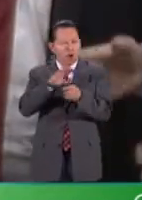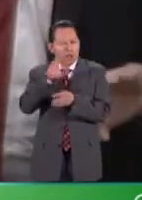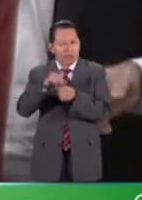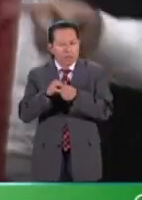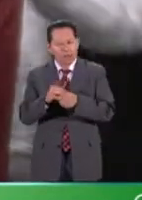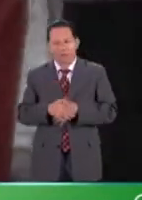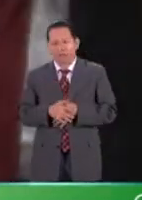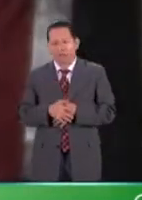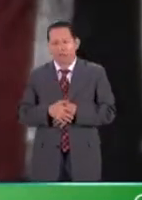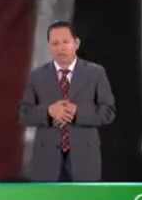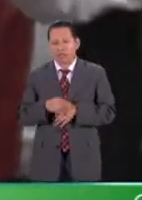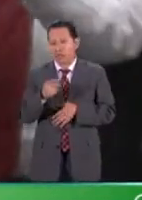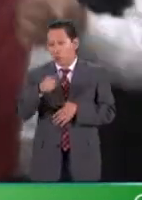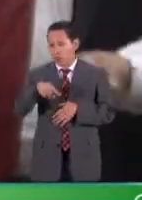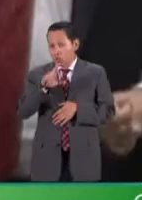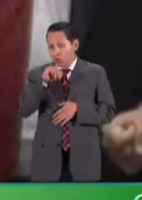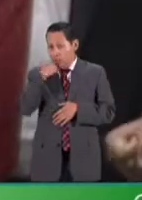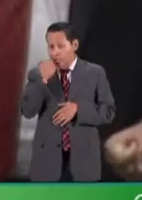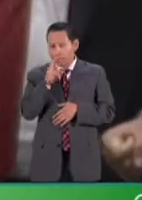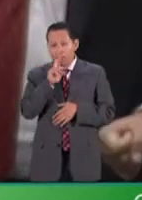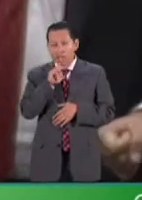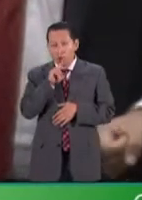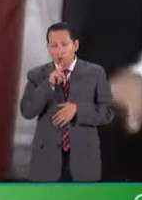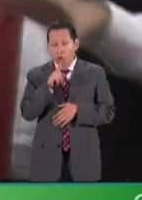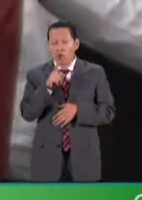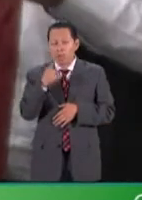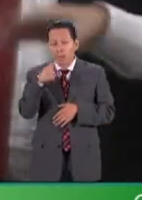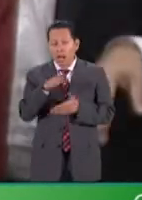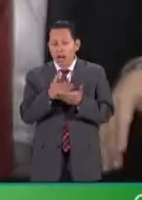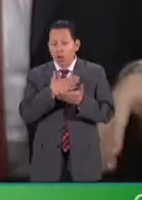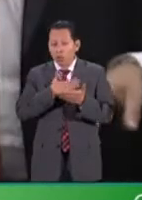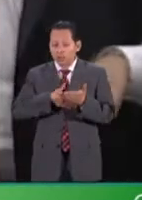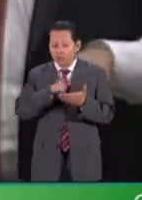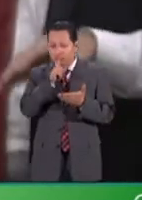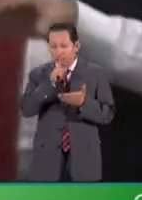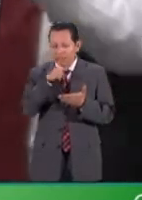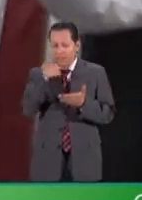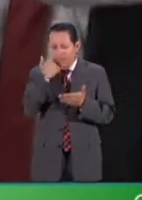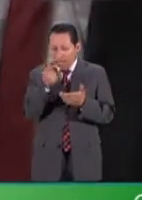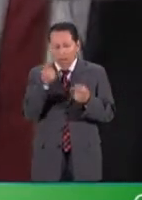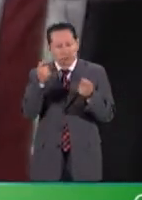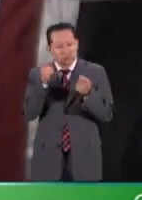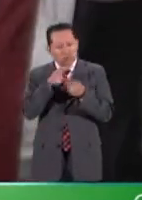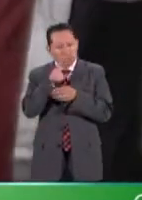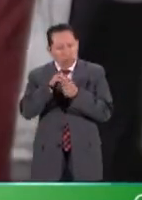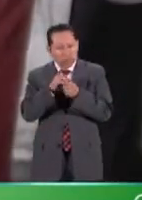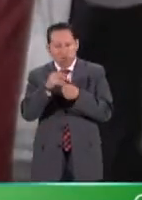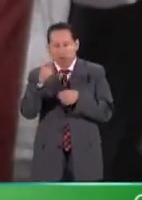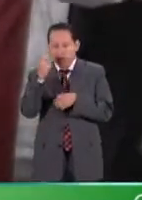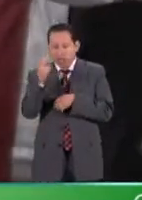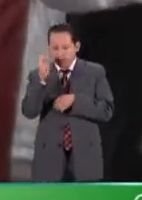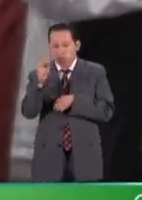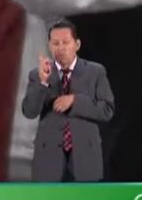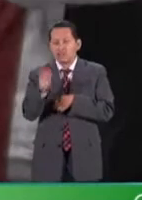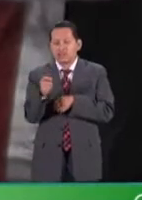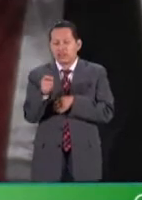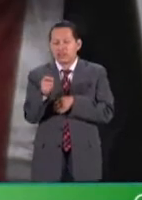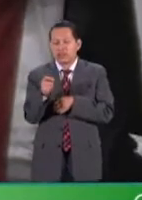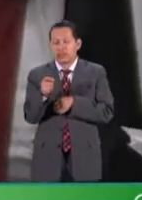poder. Ustedes no quieren mejorar la impartición de justicia, quieren controlarla. Esto no se